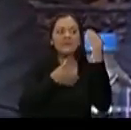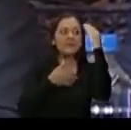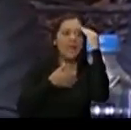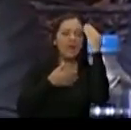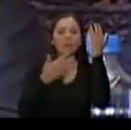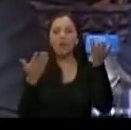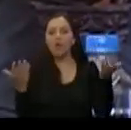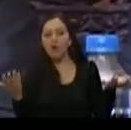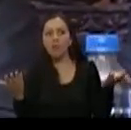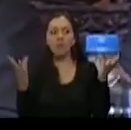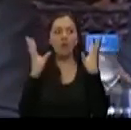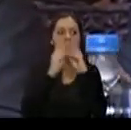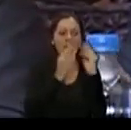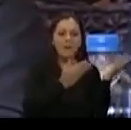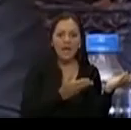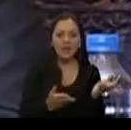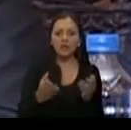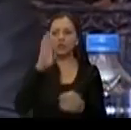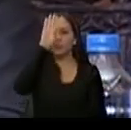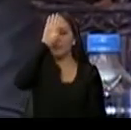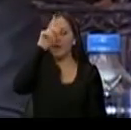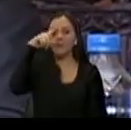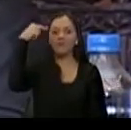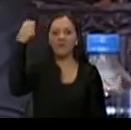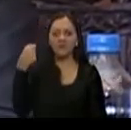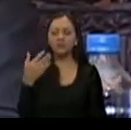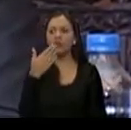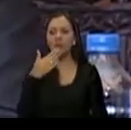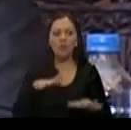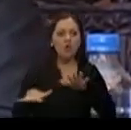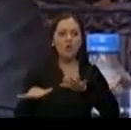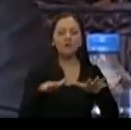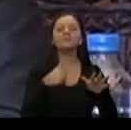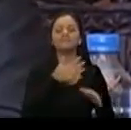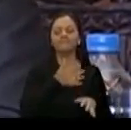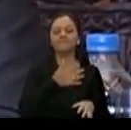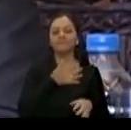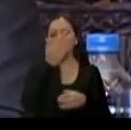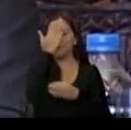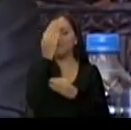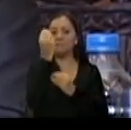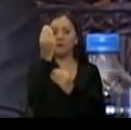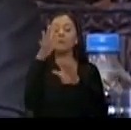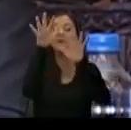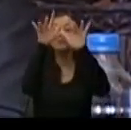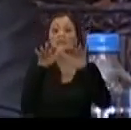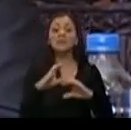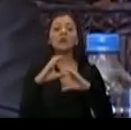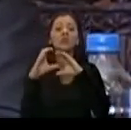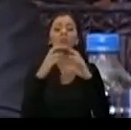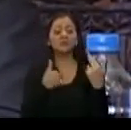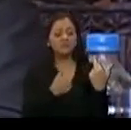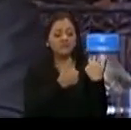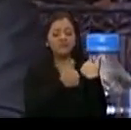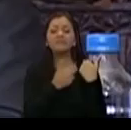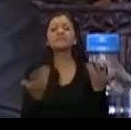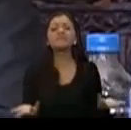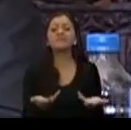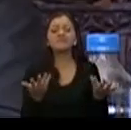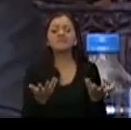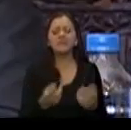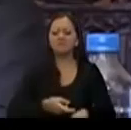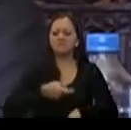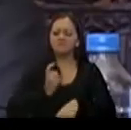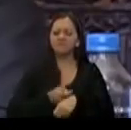a desarrollar los actos del Papa, la agenda. Queríamos informarle que la Secretaría de Comunicación, en